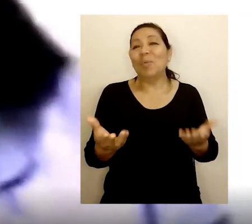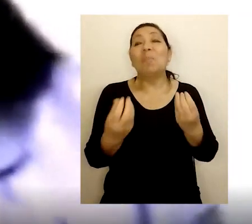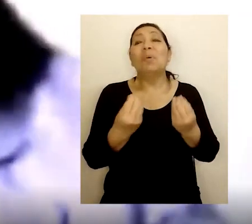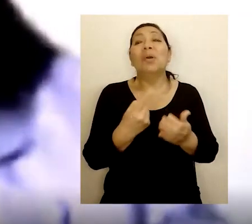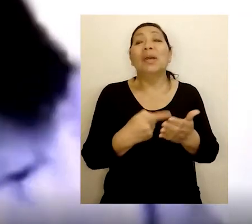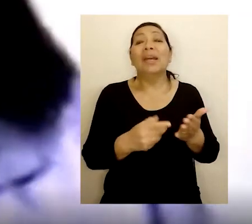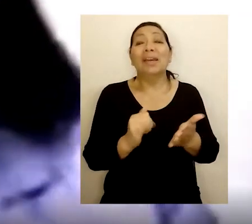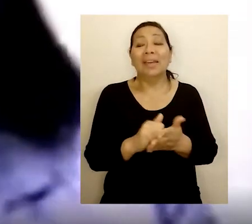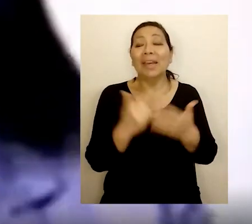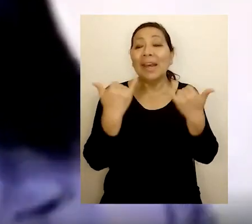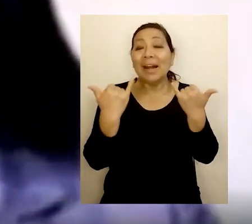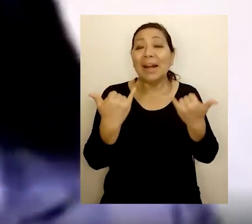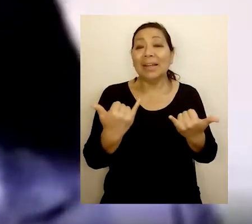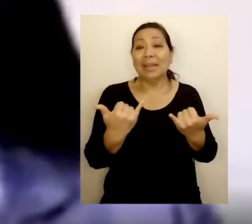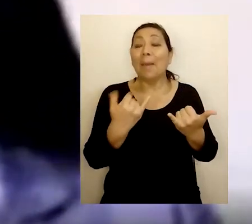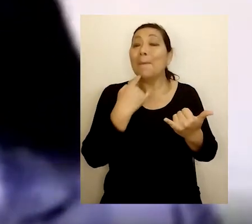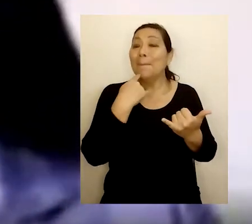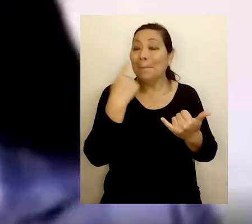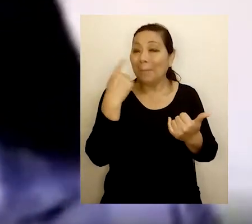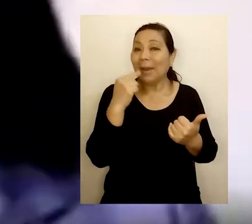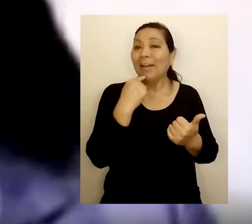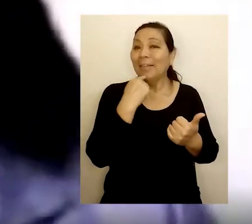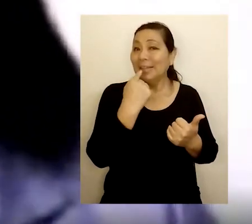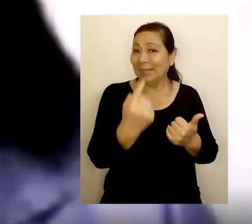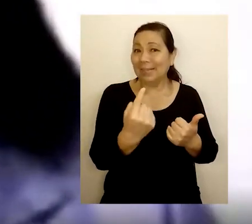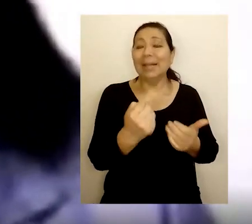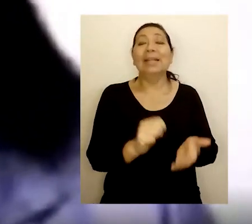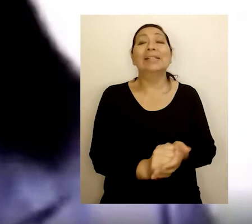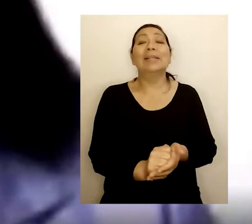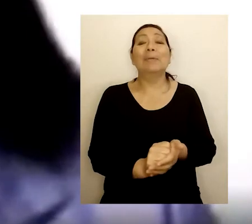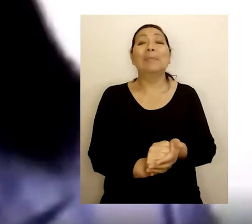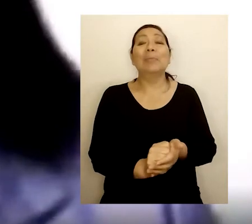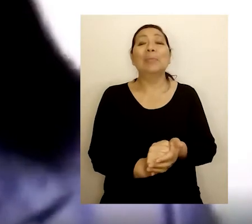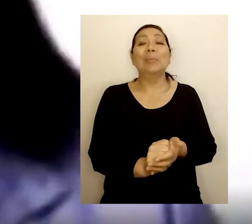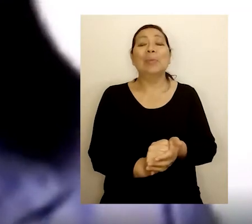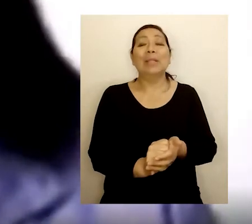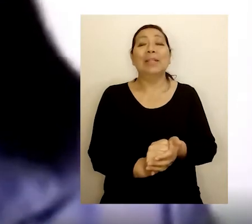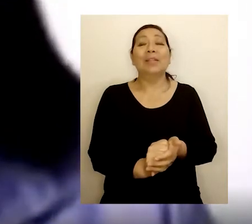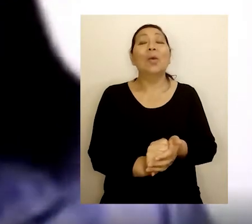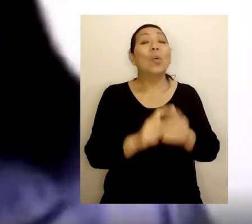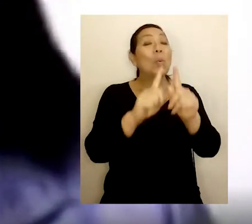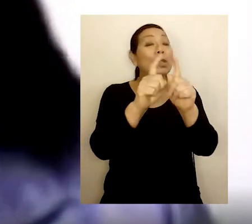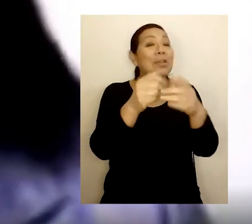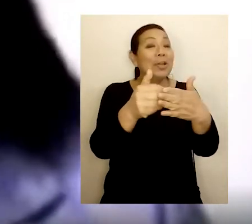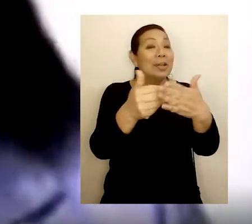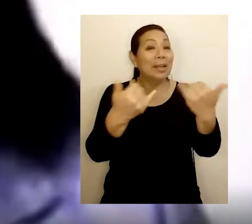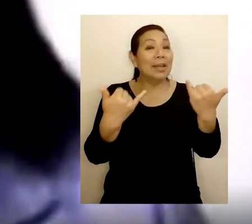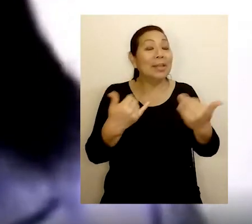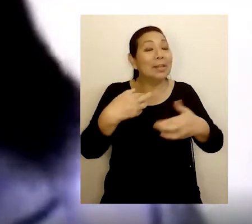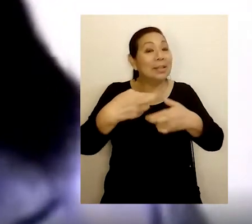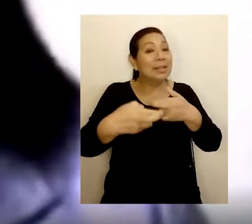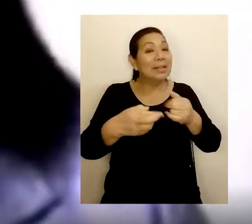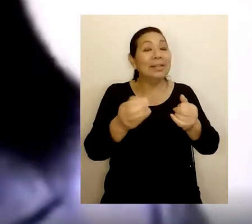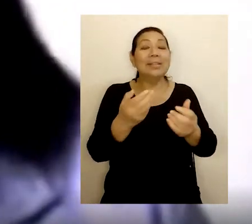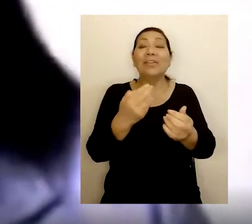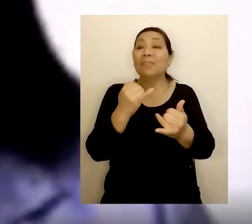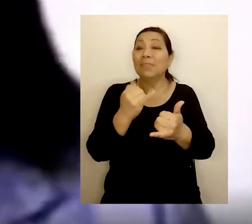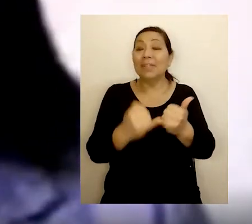qué? Acá, para declarar fundada la cuestión previa en este proceso